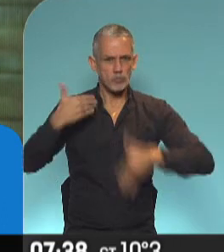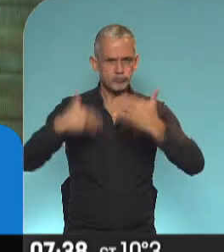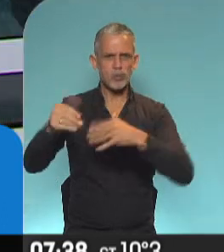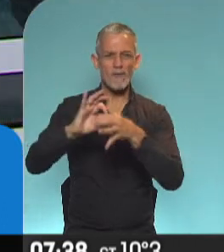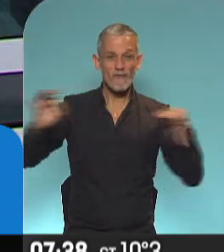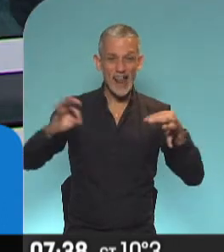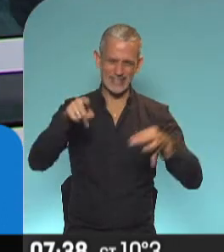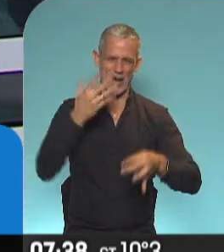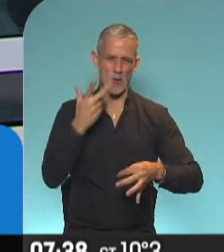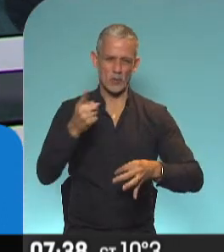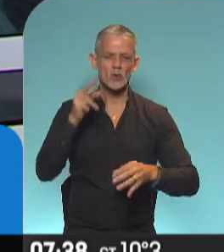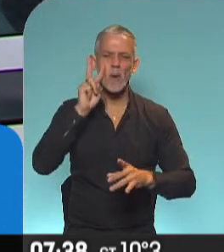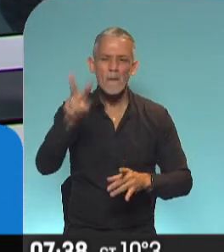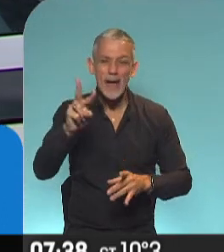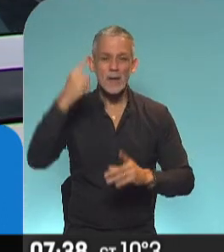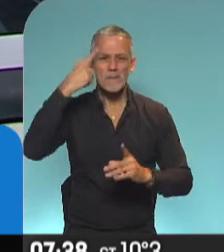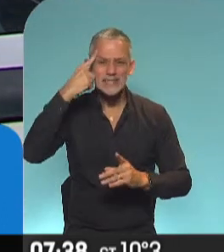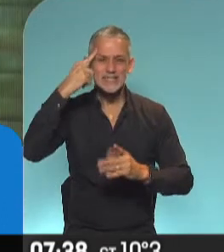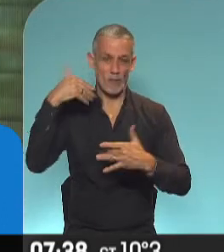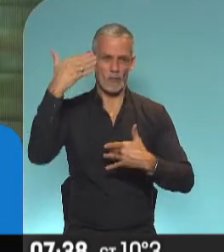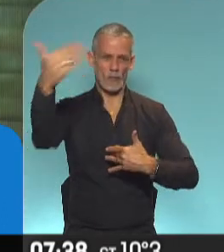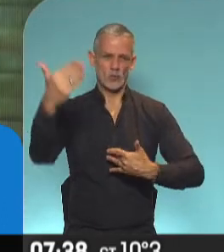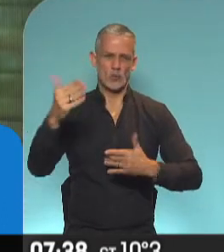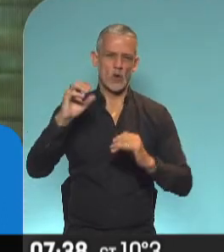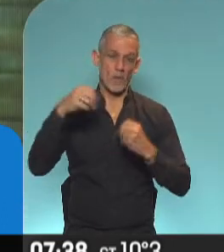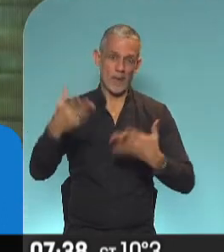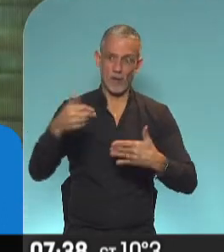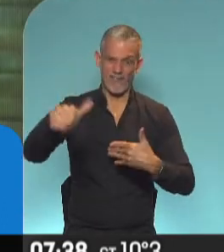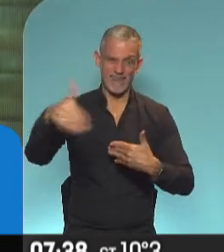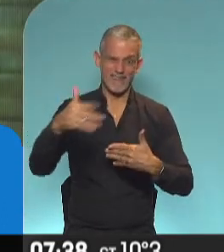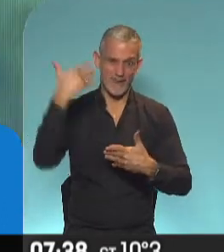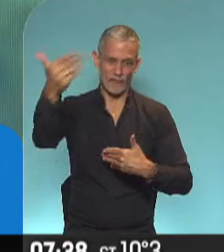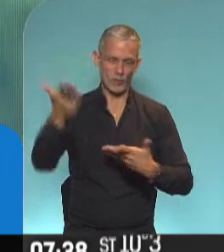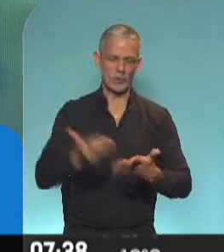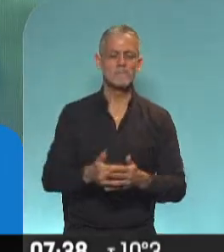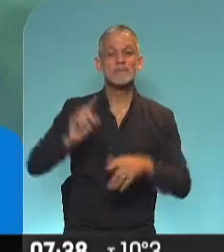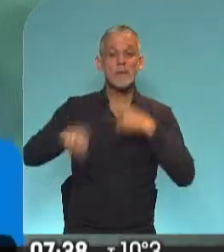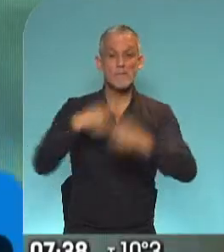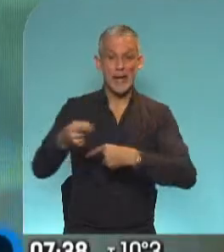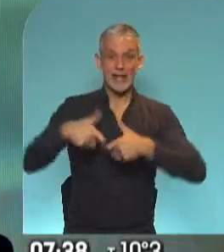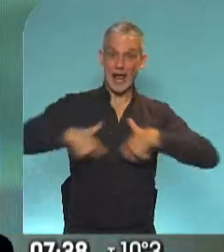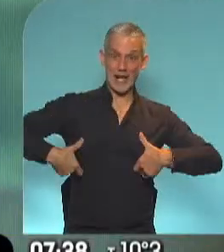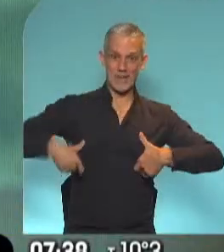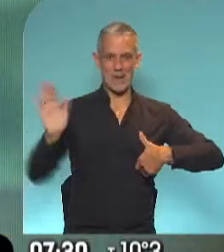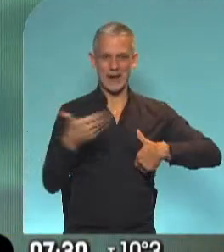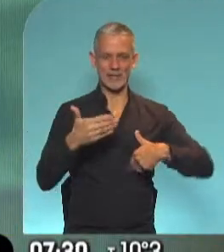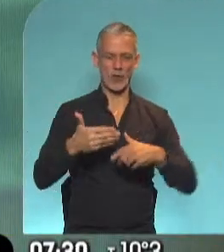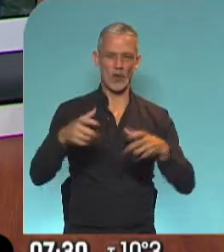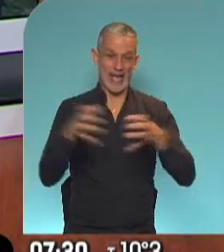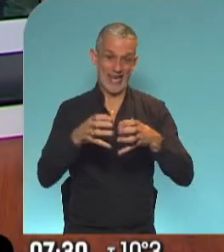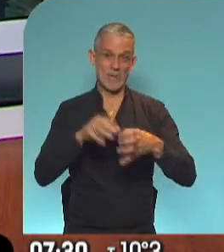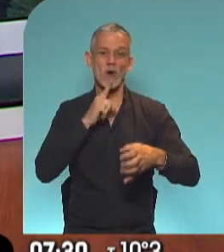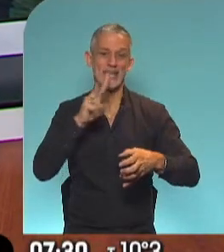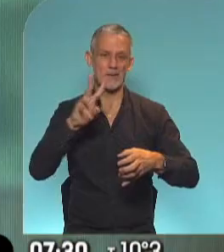dice la frase que a vos te gustó, ver y pensar el futuro que se avecina y que es cercano. Mañana salen las remeras, para todo el equipo aquí de la televisión